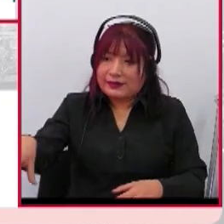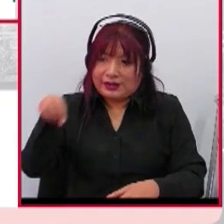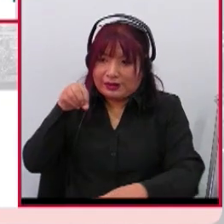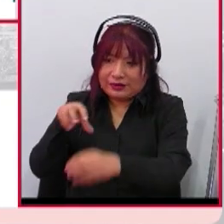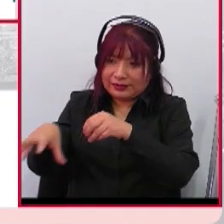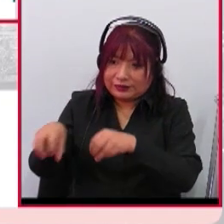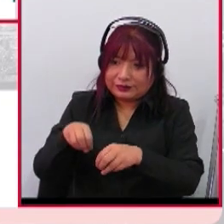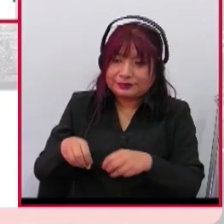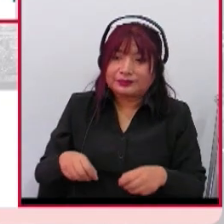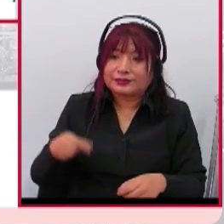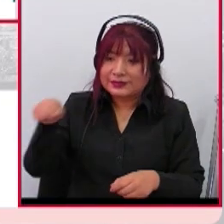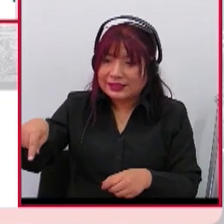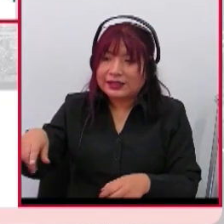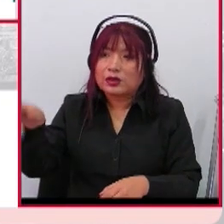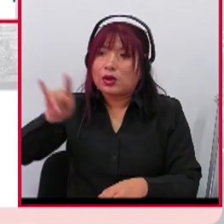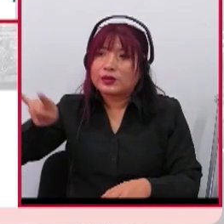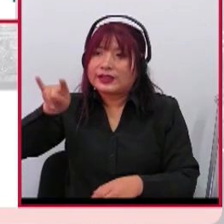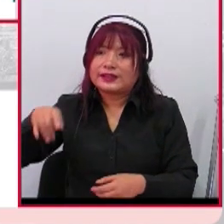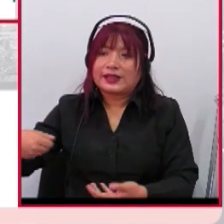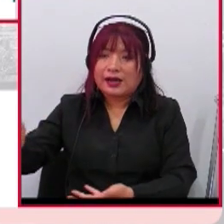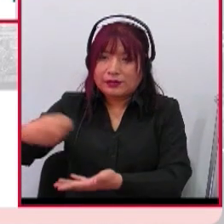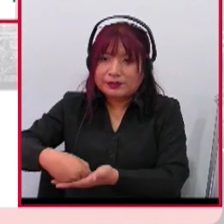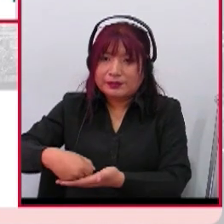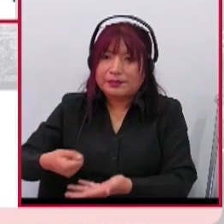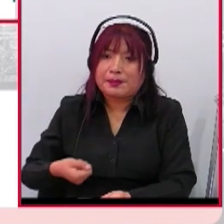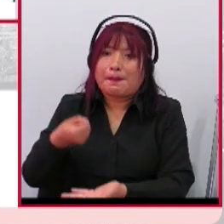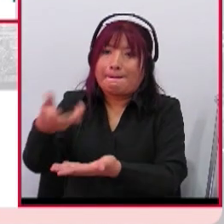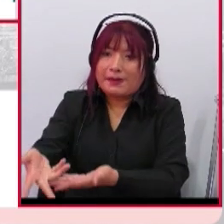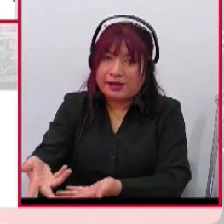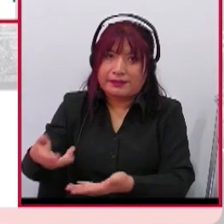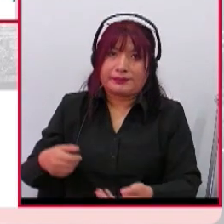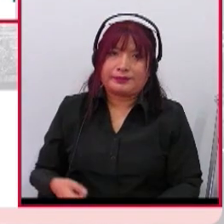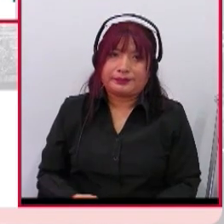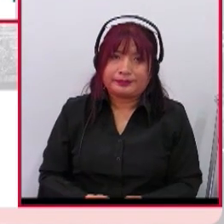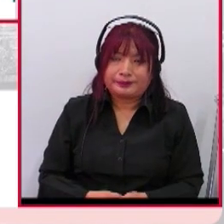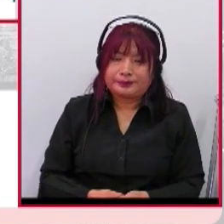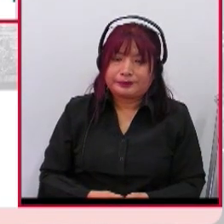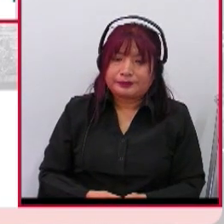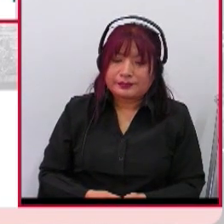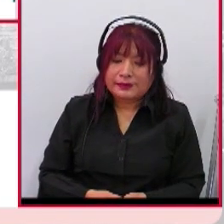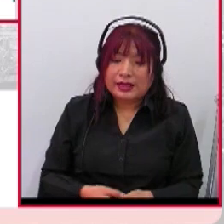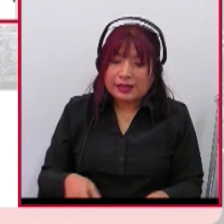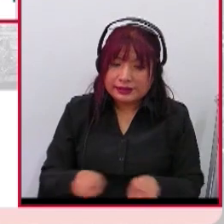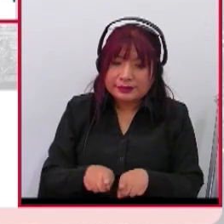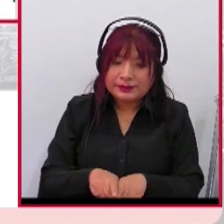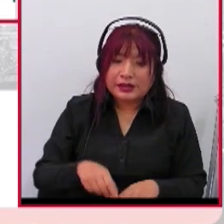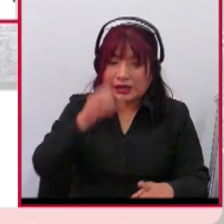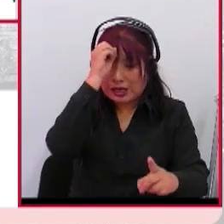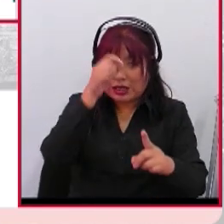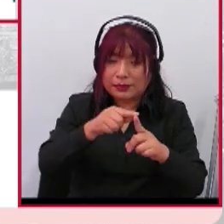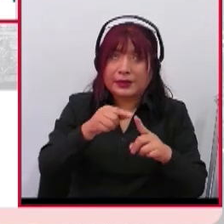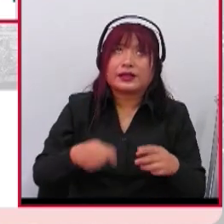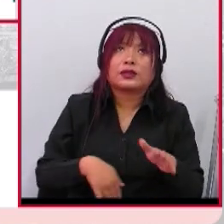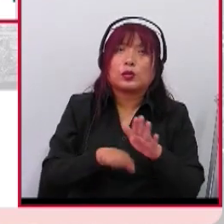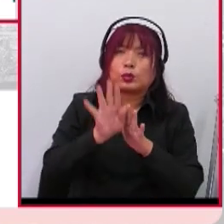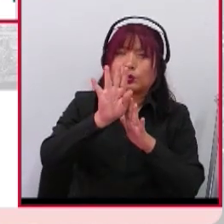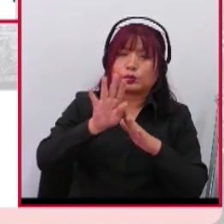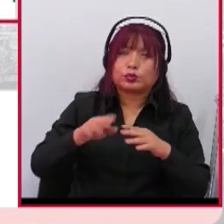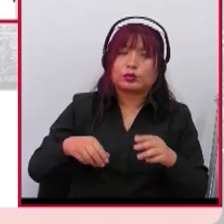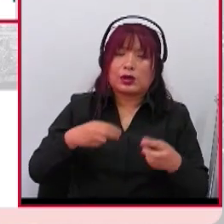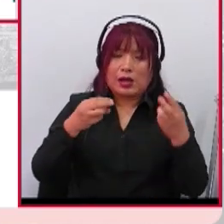económicos. Una vez de esto, el objetivo siguiente era alcanzar el grado comercial y la recuperación